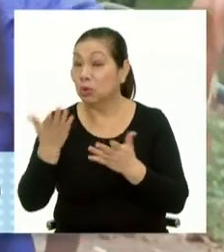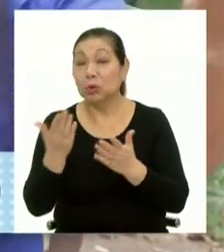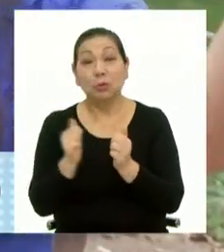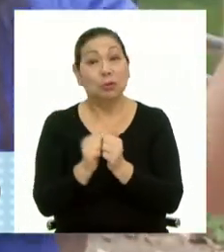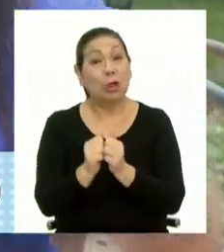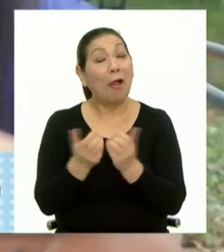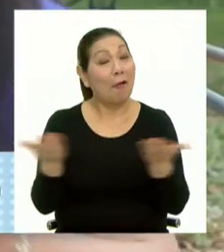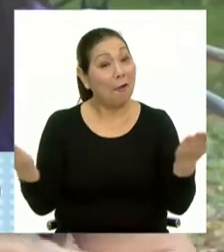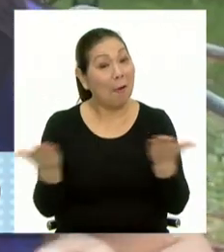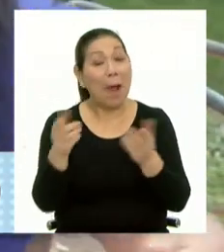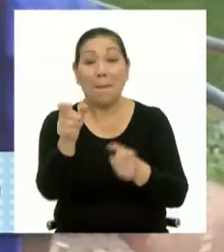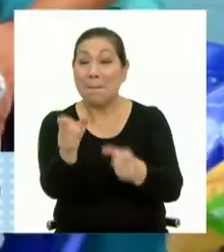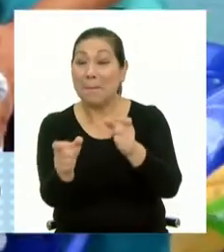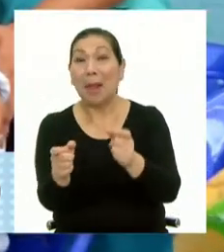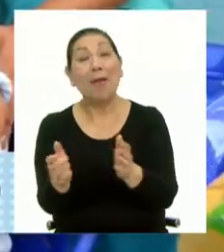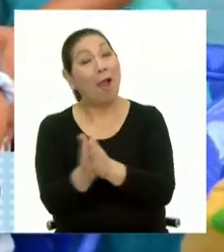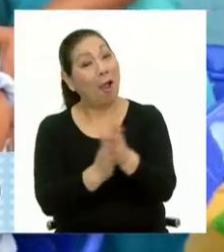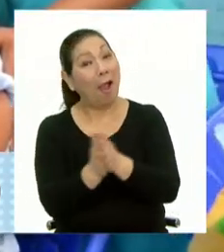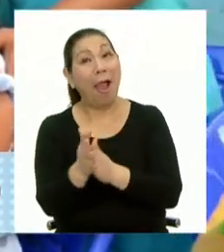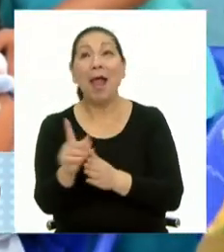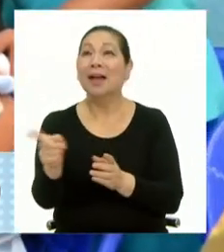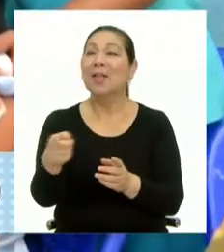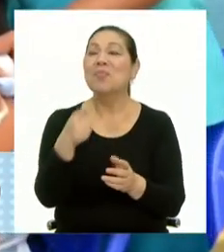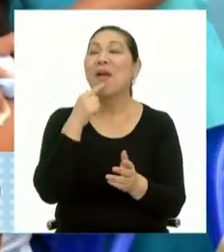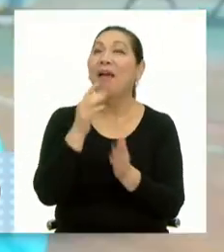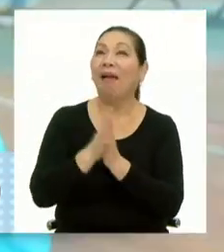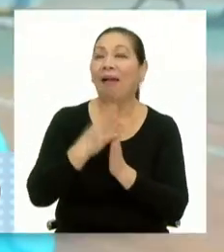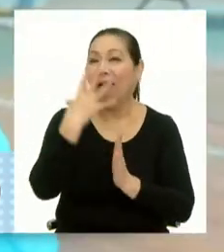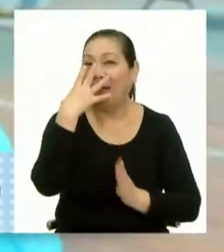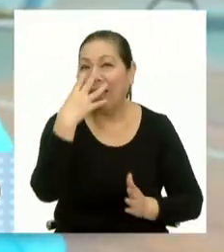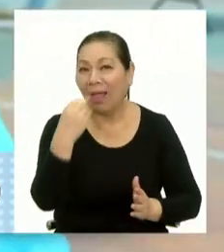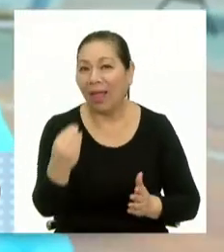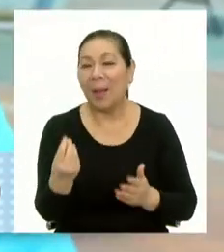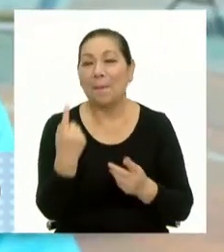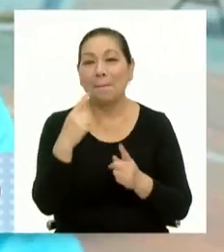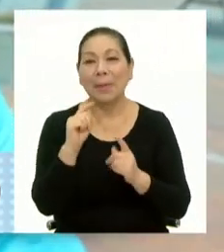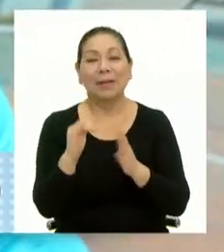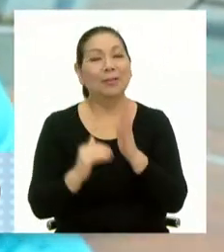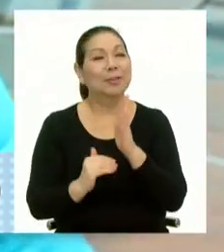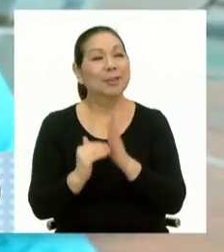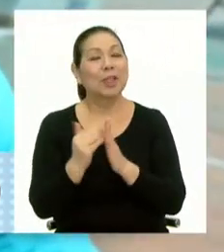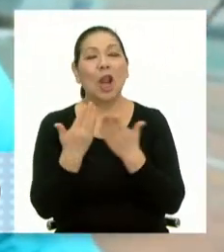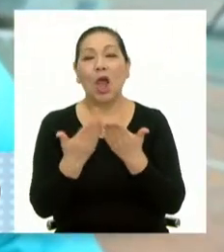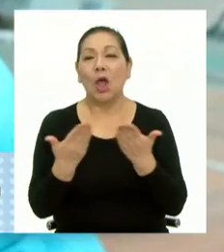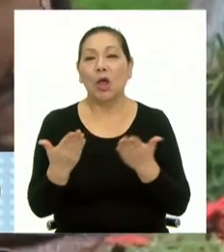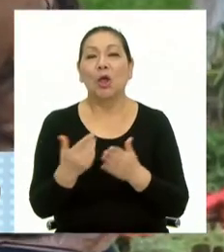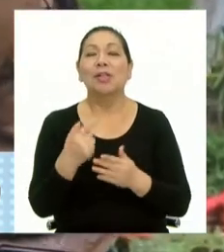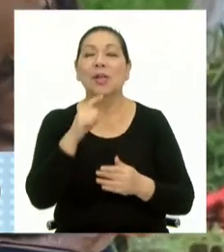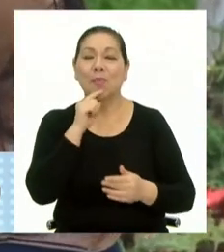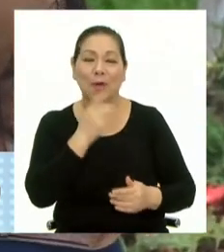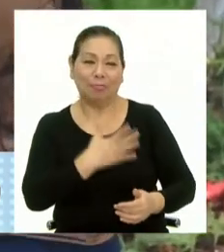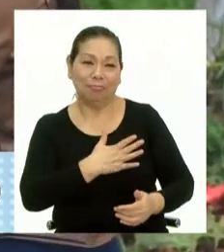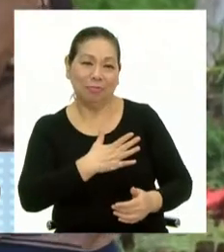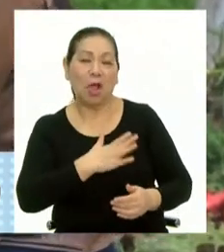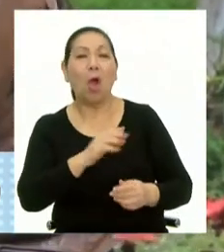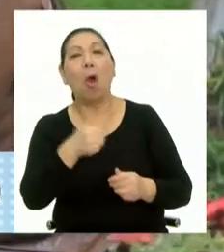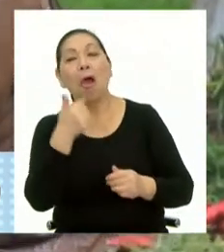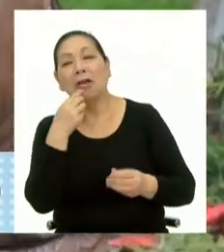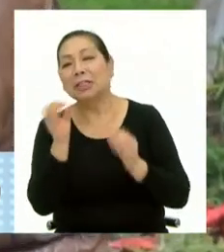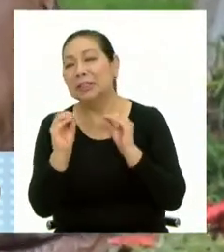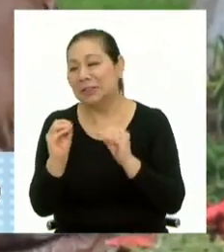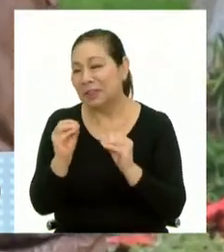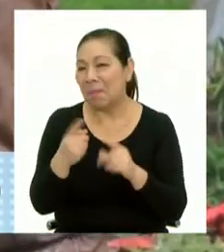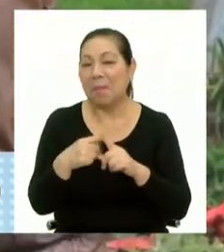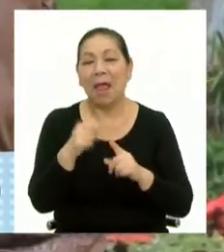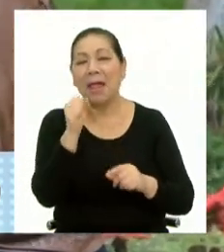estilo motiva a que las personas se vacunen contra el virus del papiloma, destacando las bondades de la leche materna, entre otros.